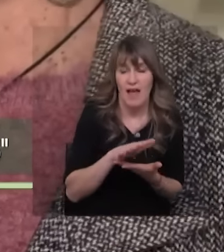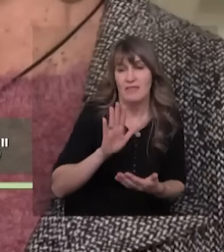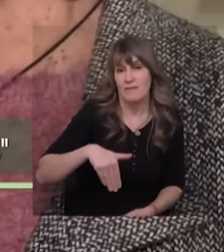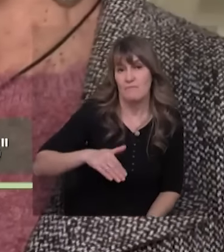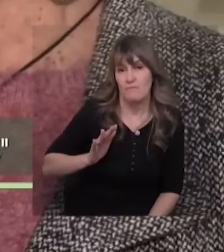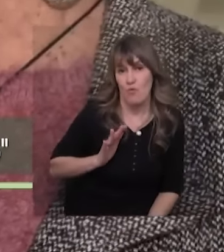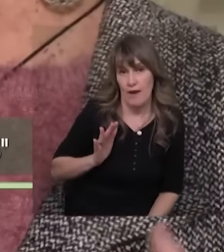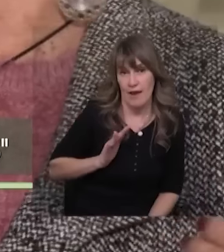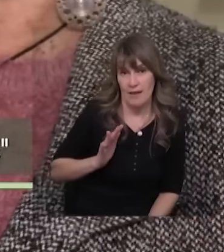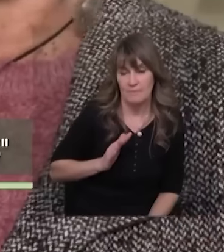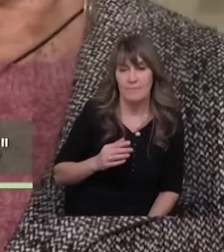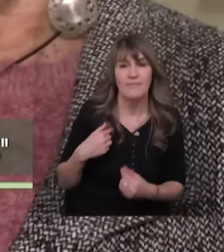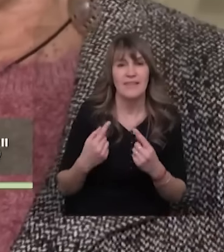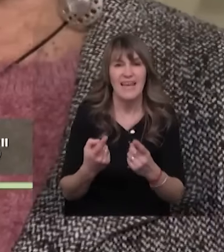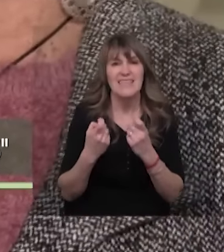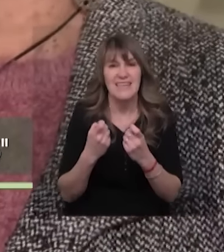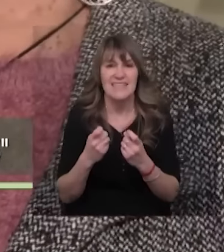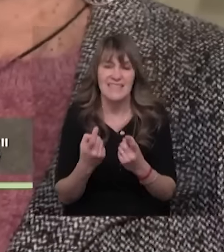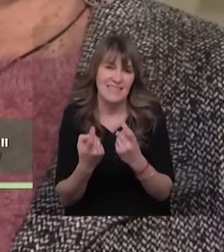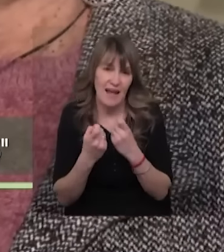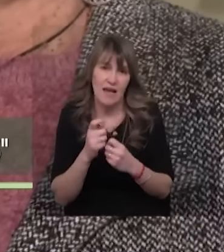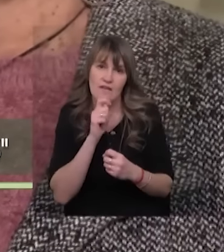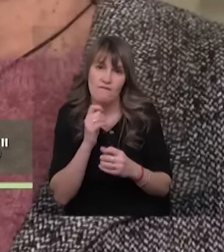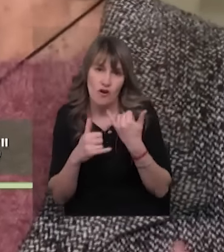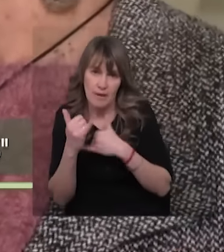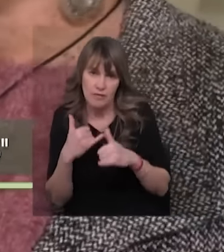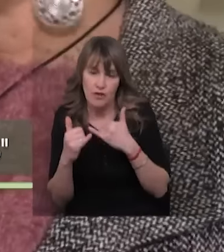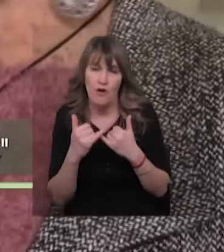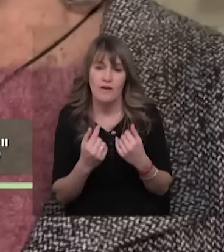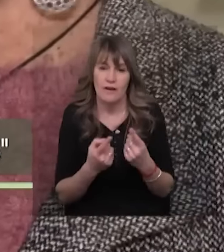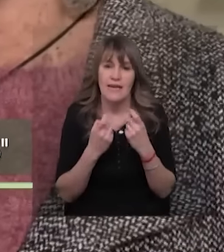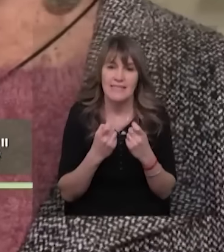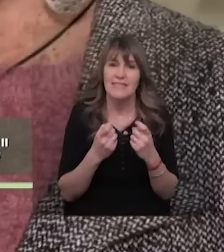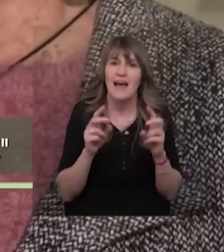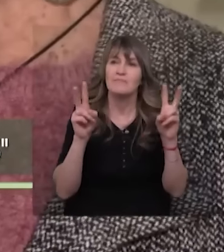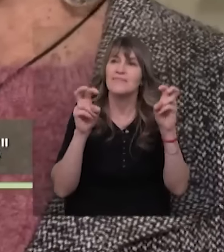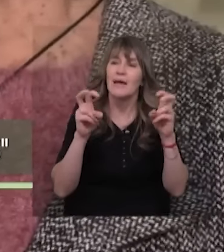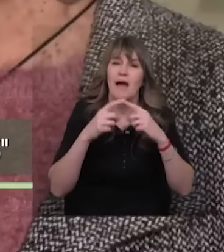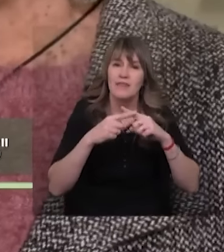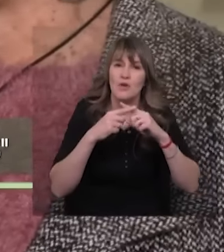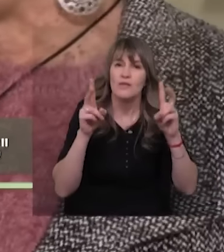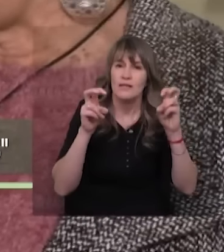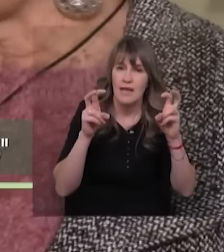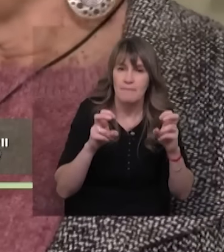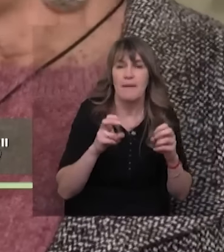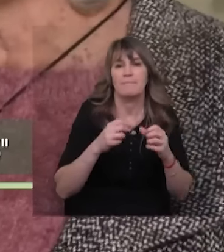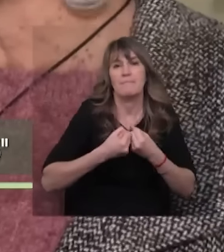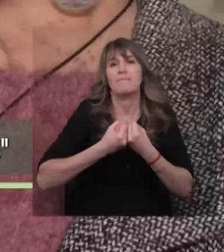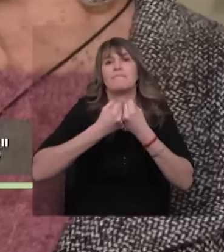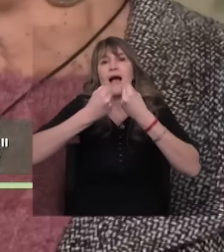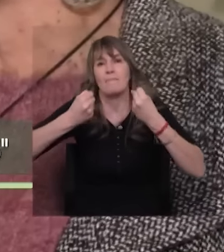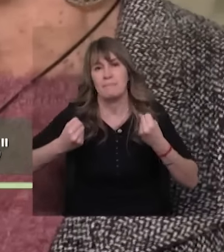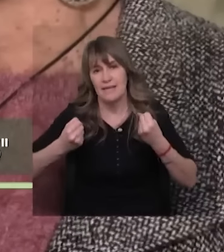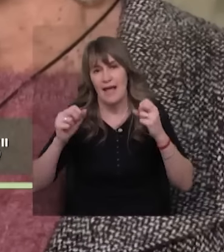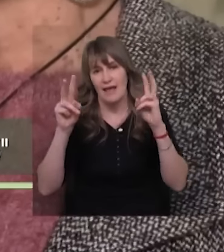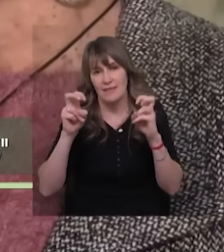ante este hecho se necesita la información se necesita la discusión de estos temas se necesita ampliar Esto no